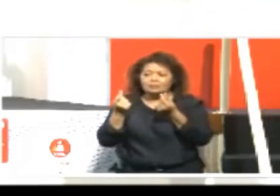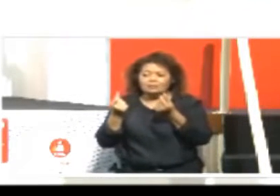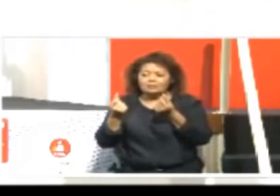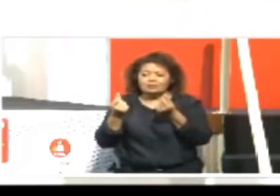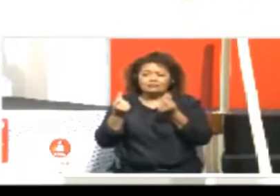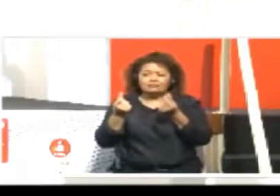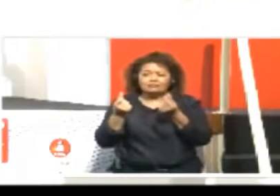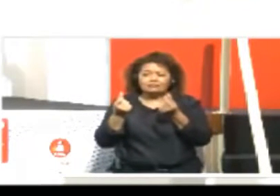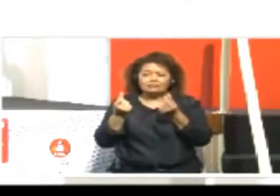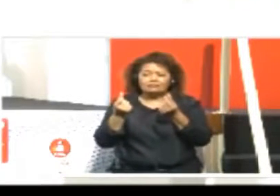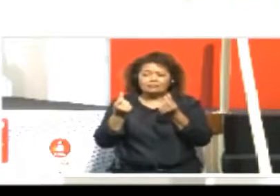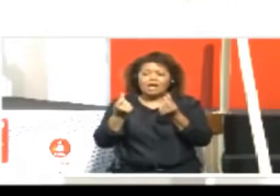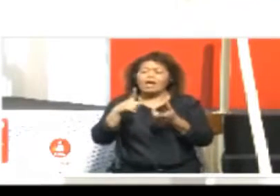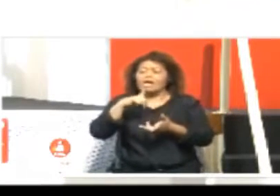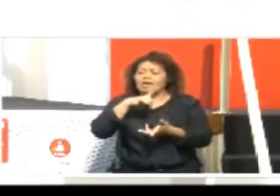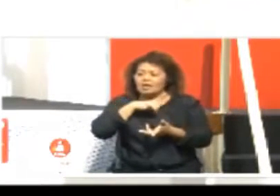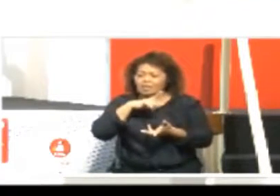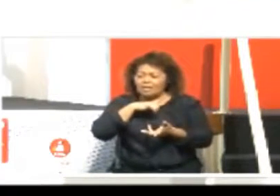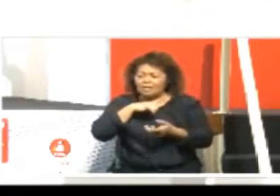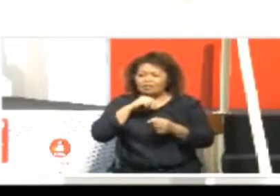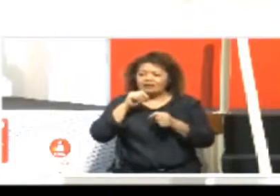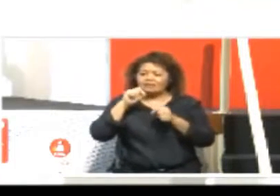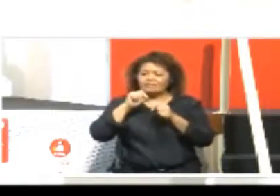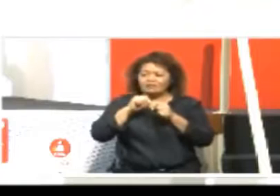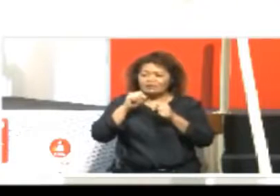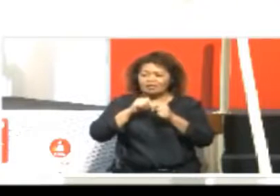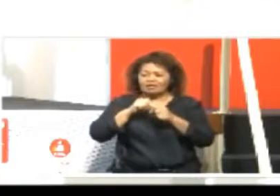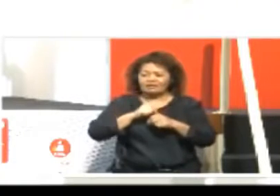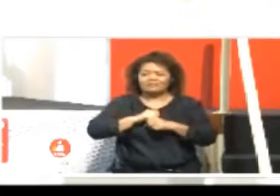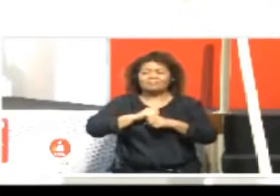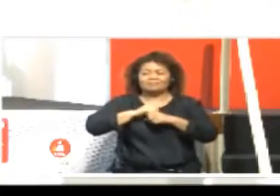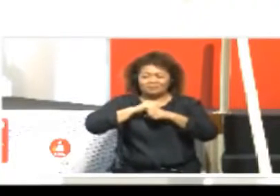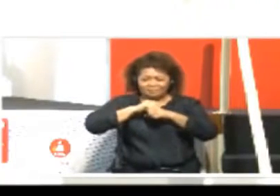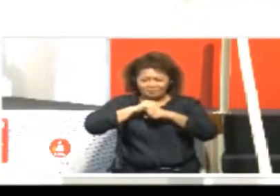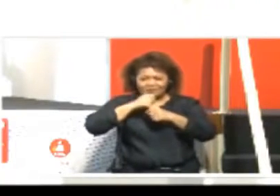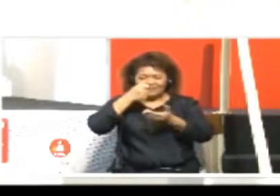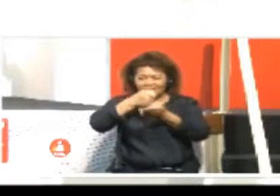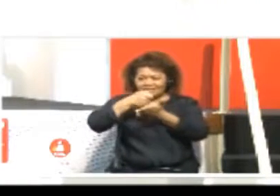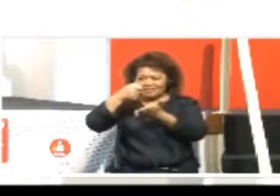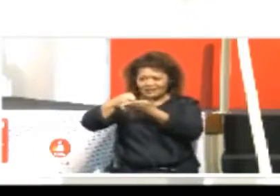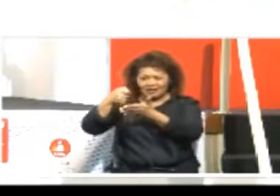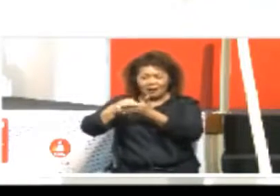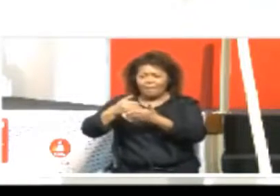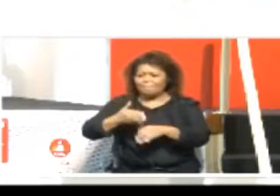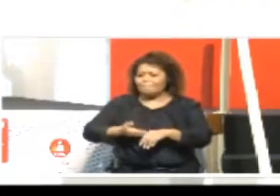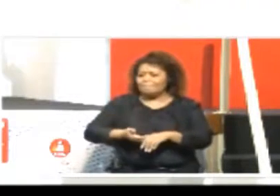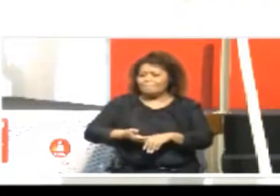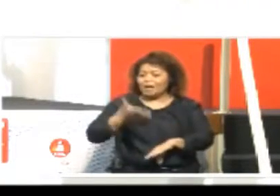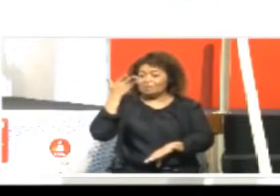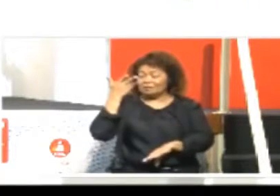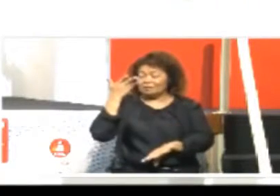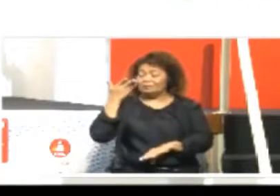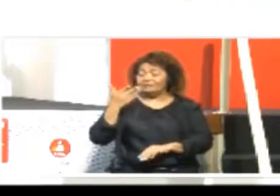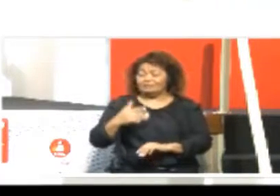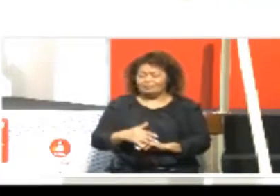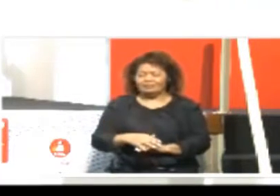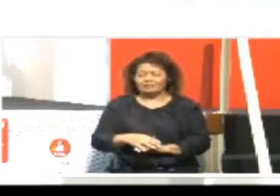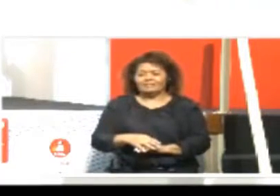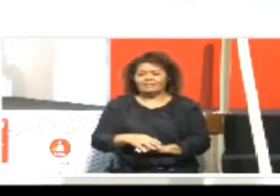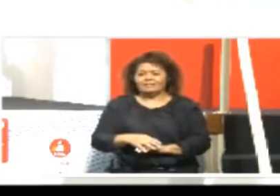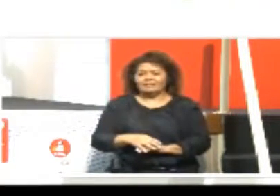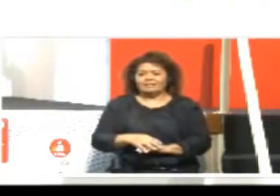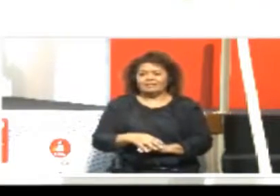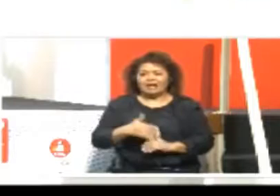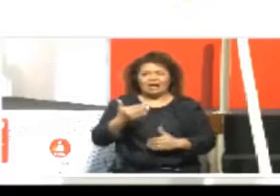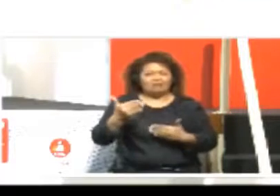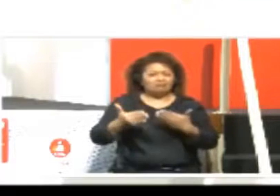fue gastar más tanto en gastos operacionales. Lo mismo también lo hicieron ellos en términos de inversión